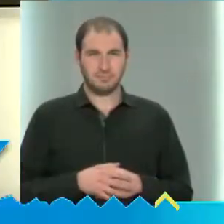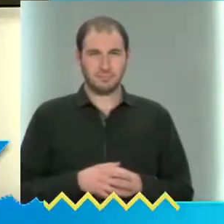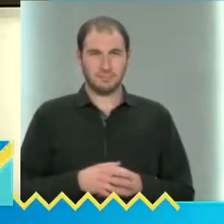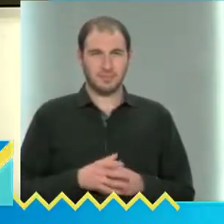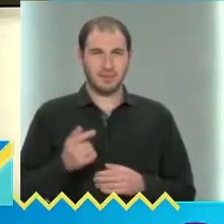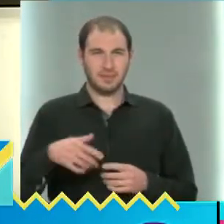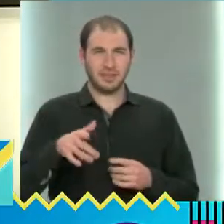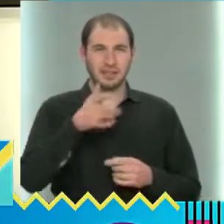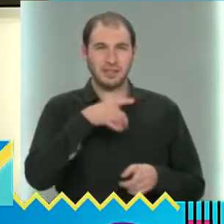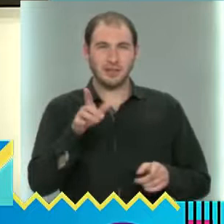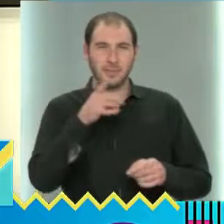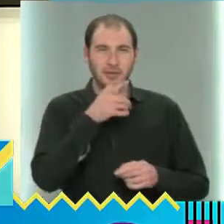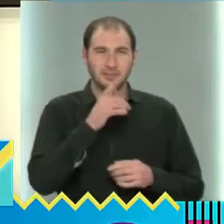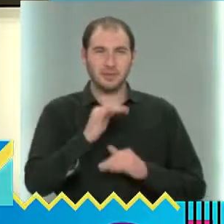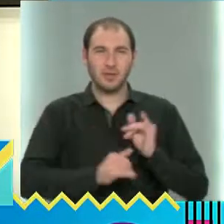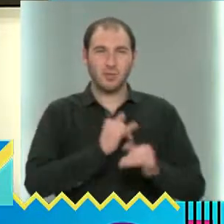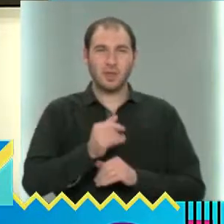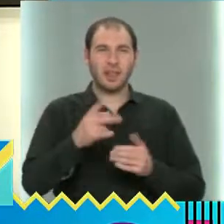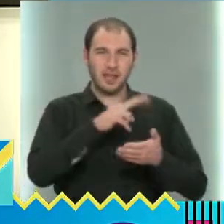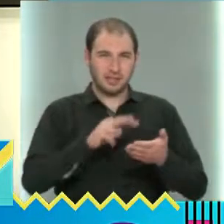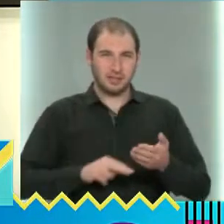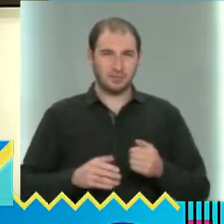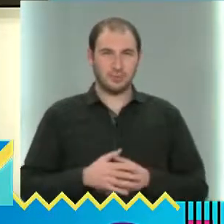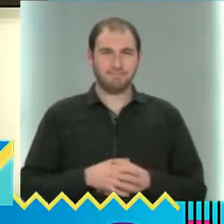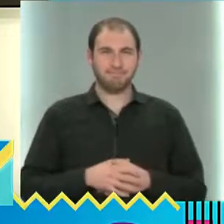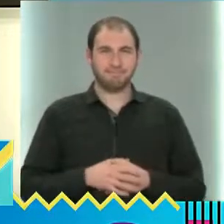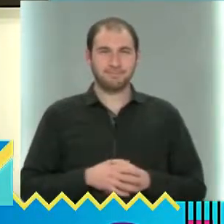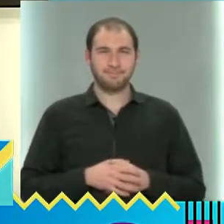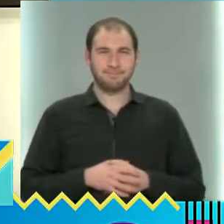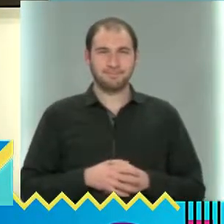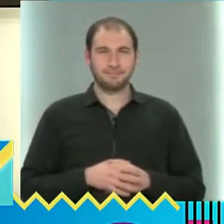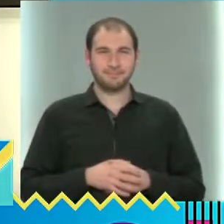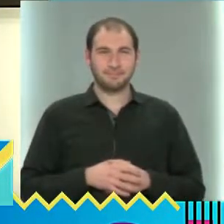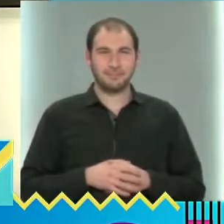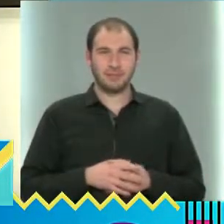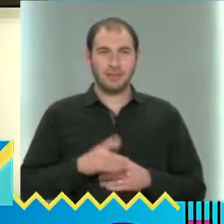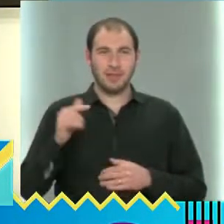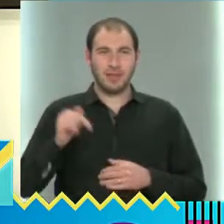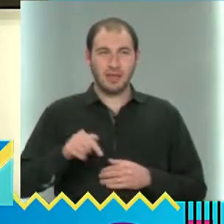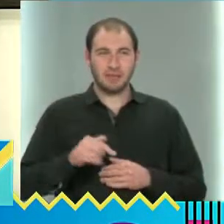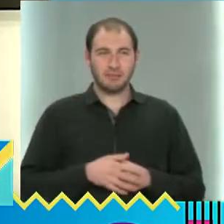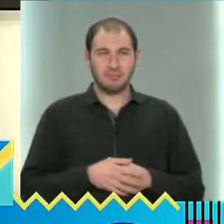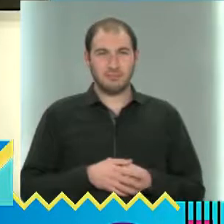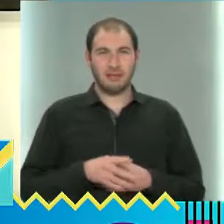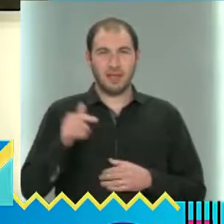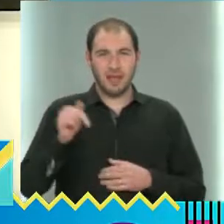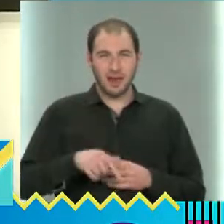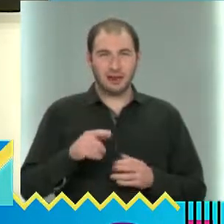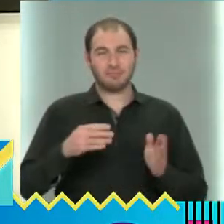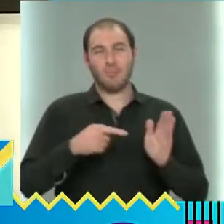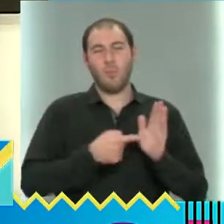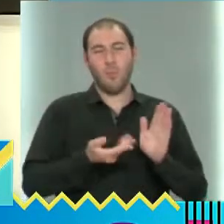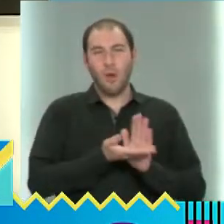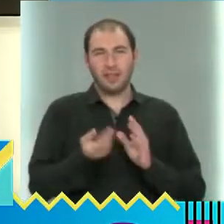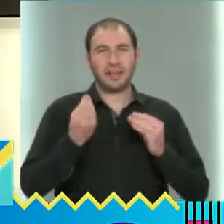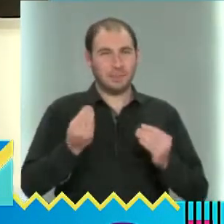Bien, Distintos Parecidos sigue hablando de literatura. Este arte, ¿sí? Que va dejando plasmado lo que